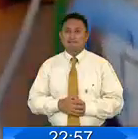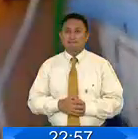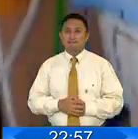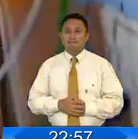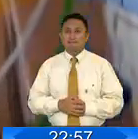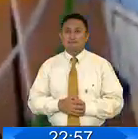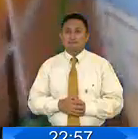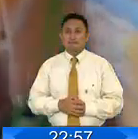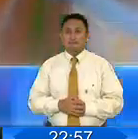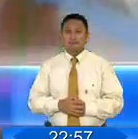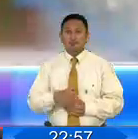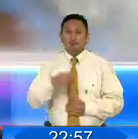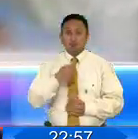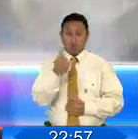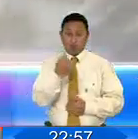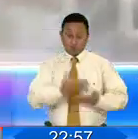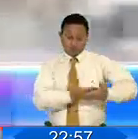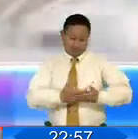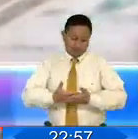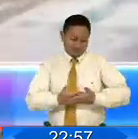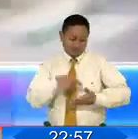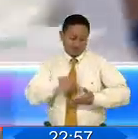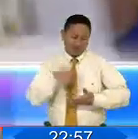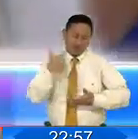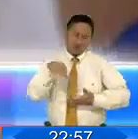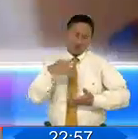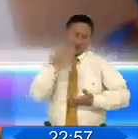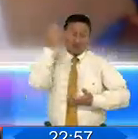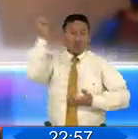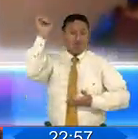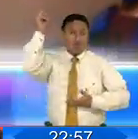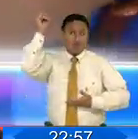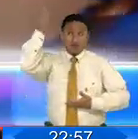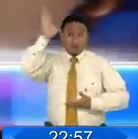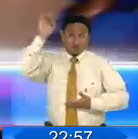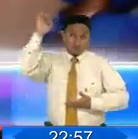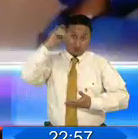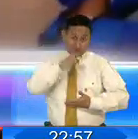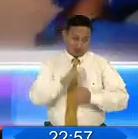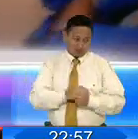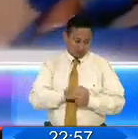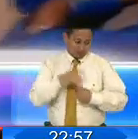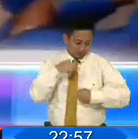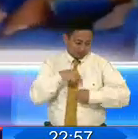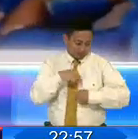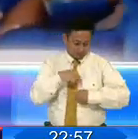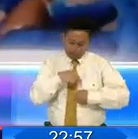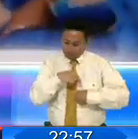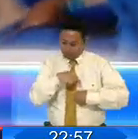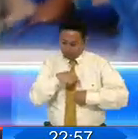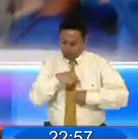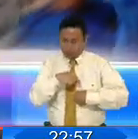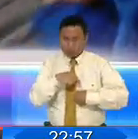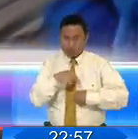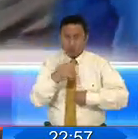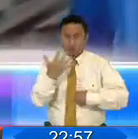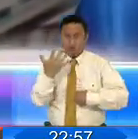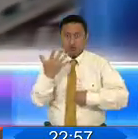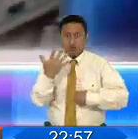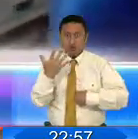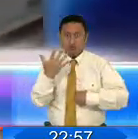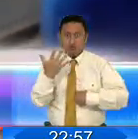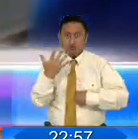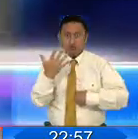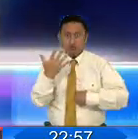Que la llegada de un bebé a un hogar siempre es una bendición. Ahora imagínese que en ese sitio, en lugar de ser uno,